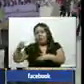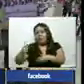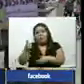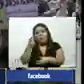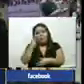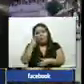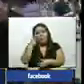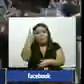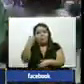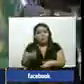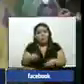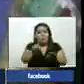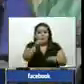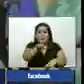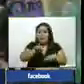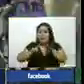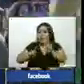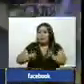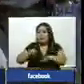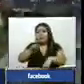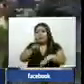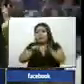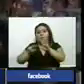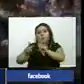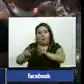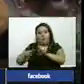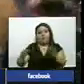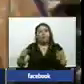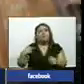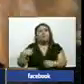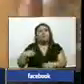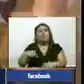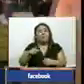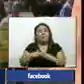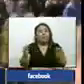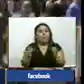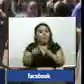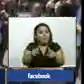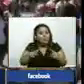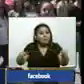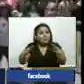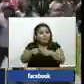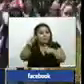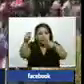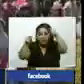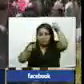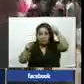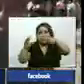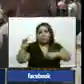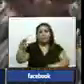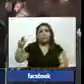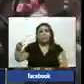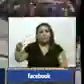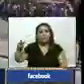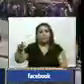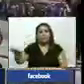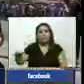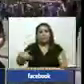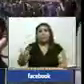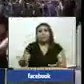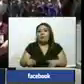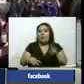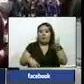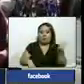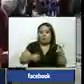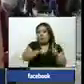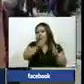lugar el 16 y 17 de noviembre, mientras que la Conferencia de las Naciones Unidas sobre el Cambio Climático, COP25, se realizaría entre el